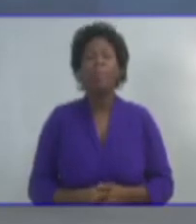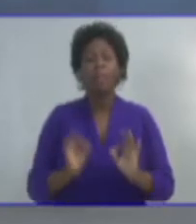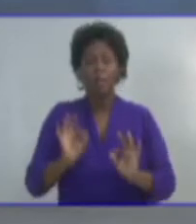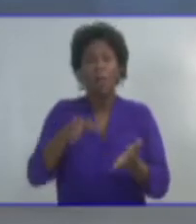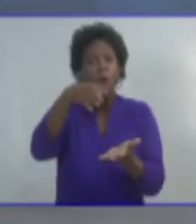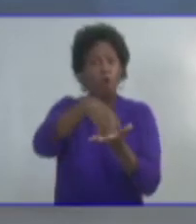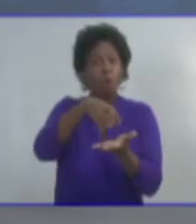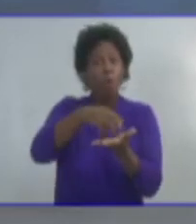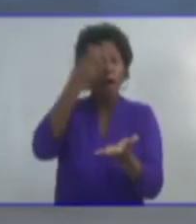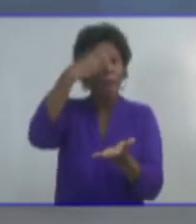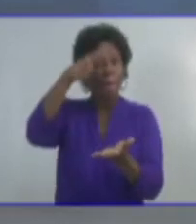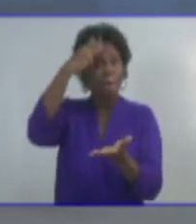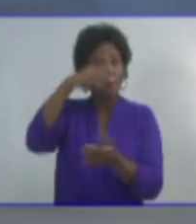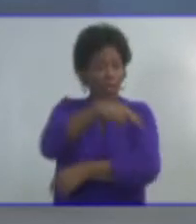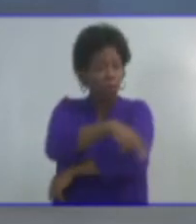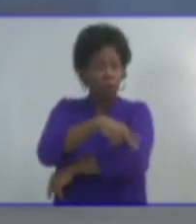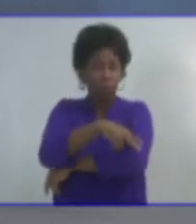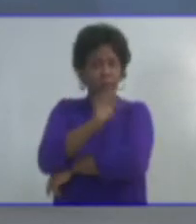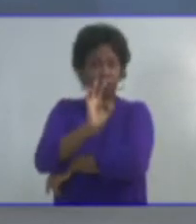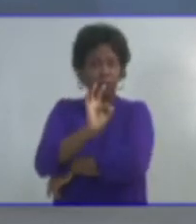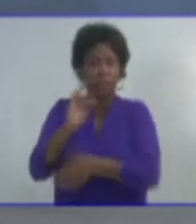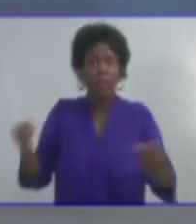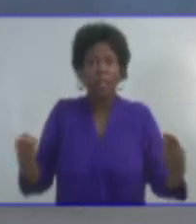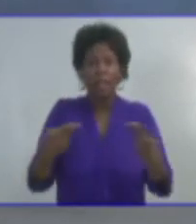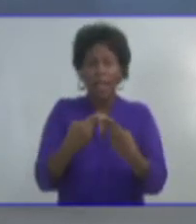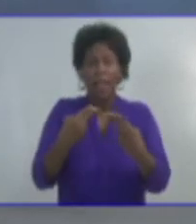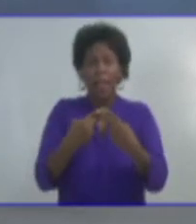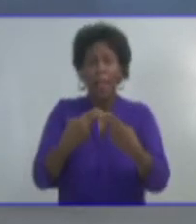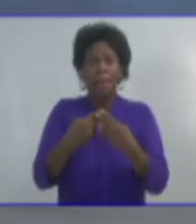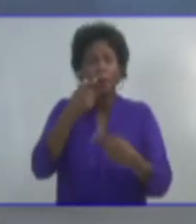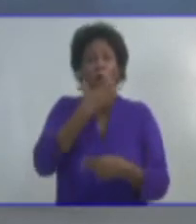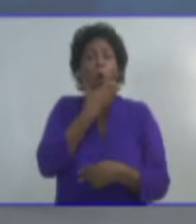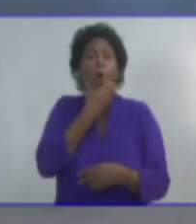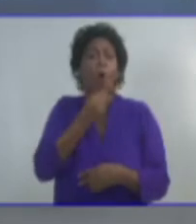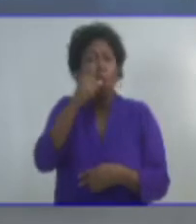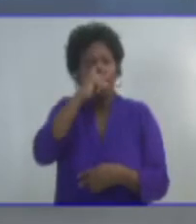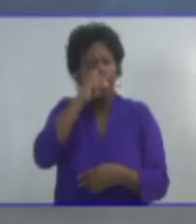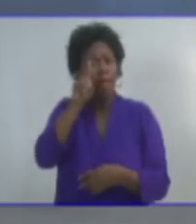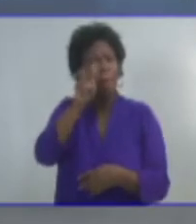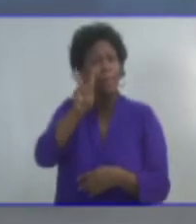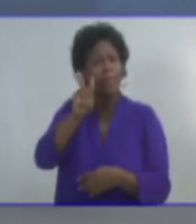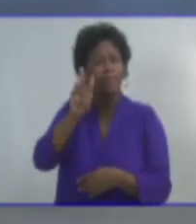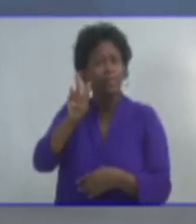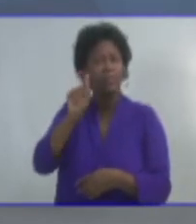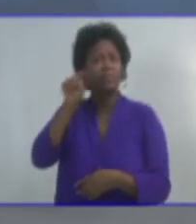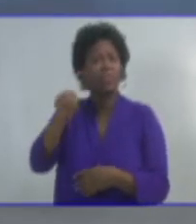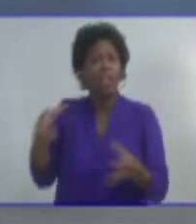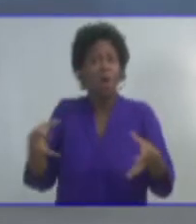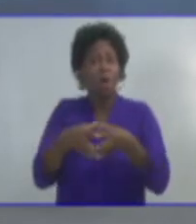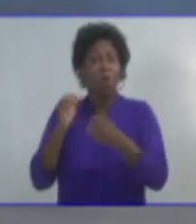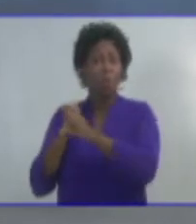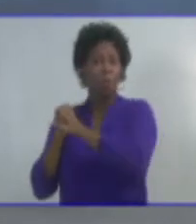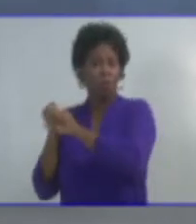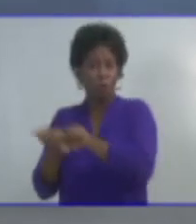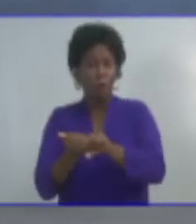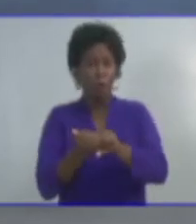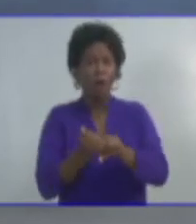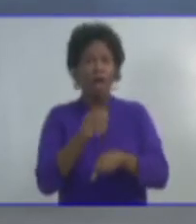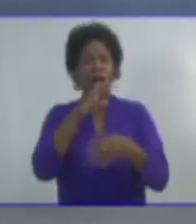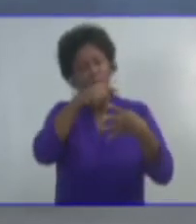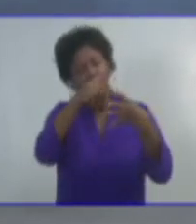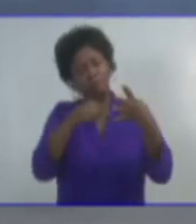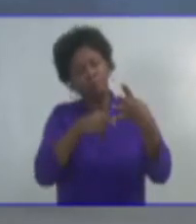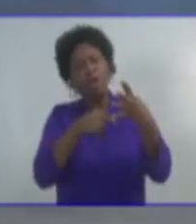México, la tercera Copa Mundial de Béisbol para menores de 23 años y el equipo Cuba alcanzó un meritorio cuarto